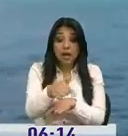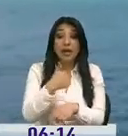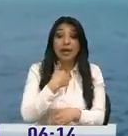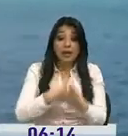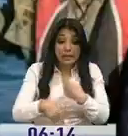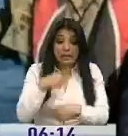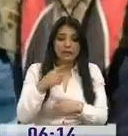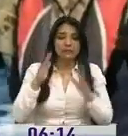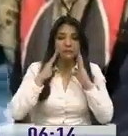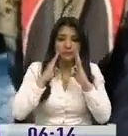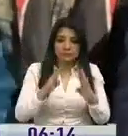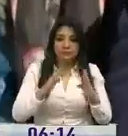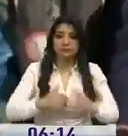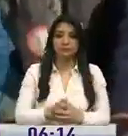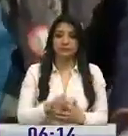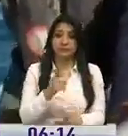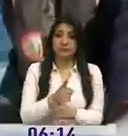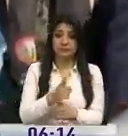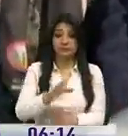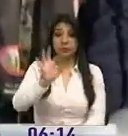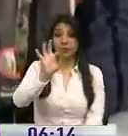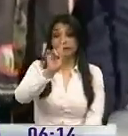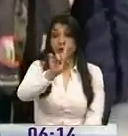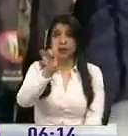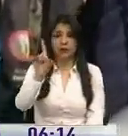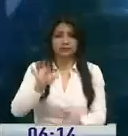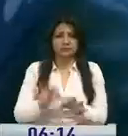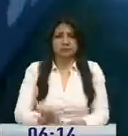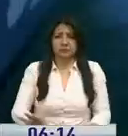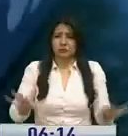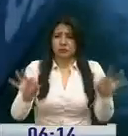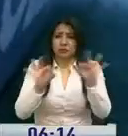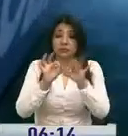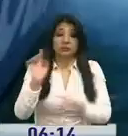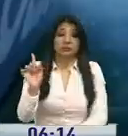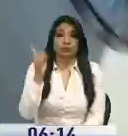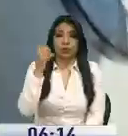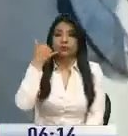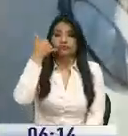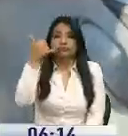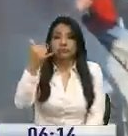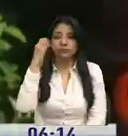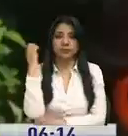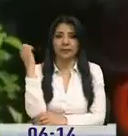por ello que el 911 es un número solo para emergencias